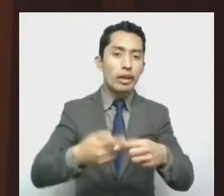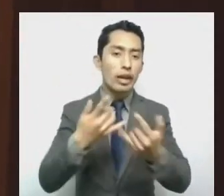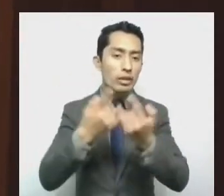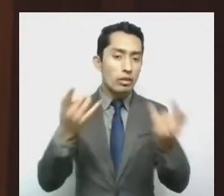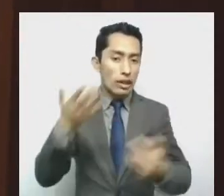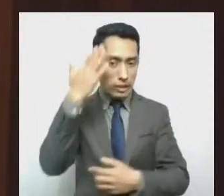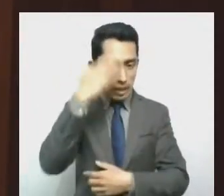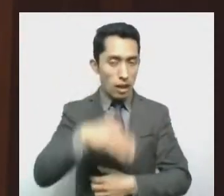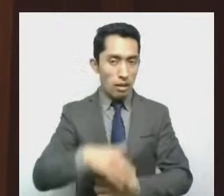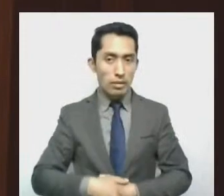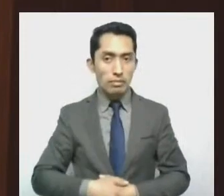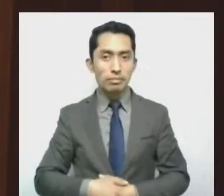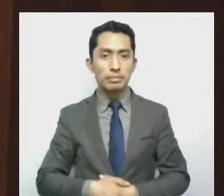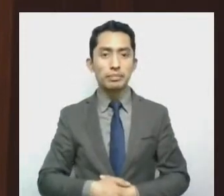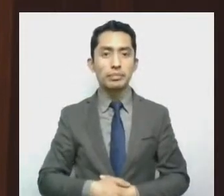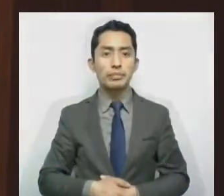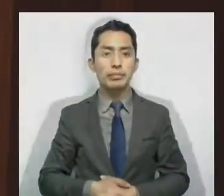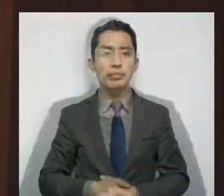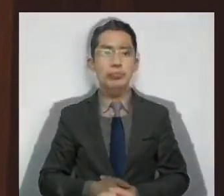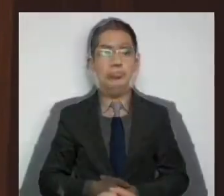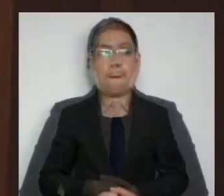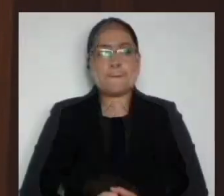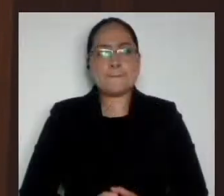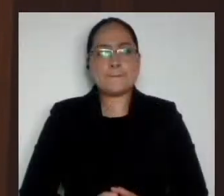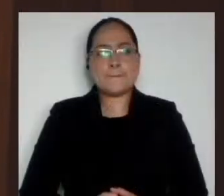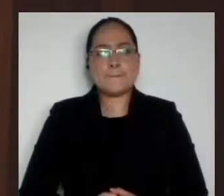Es lo mismo que pasa con nuestra nación.